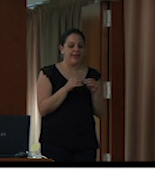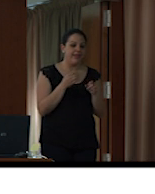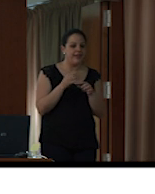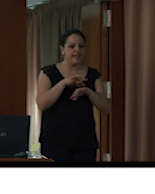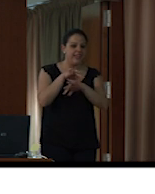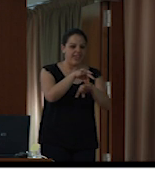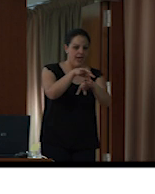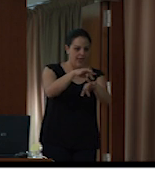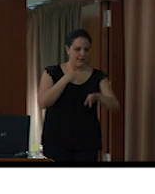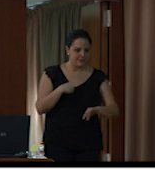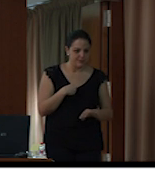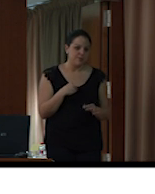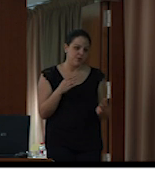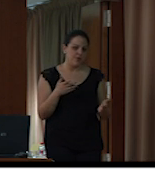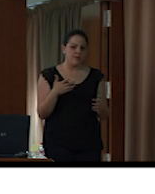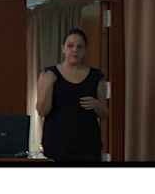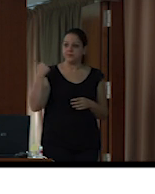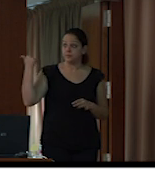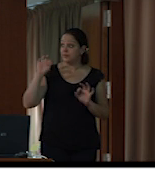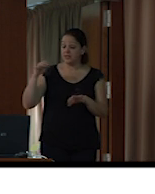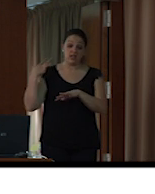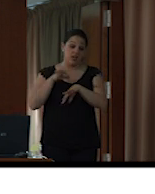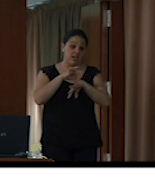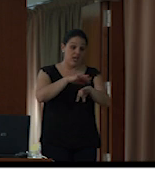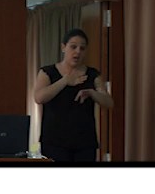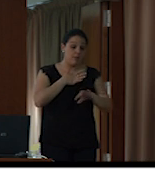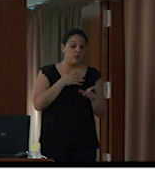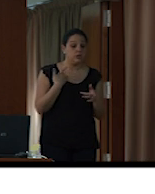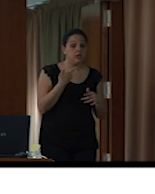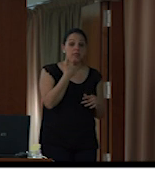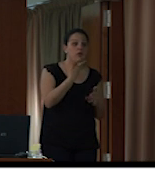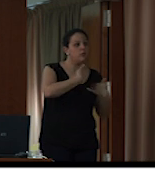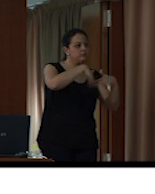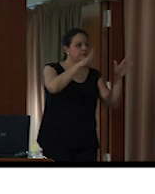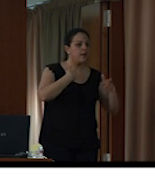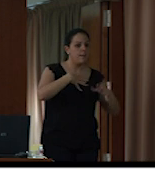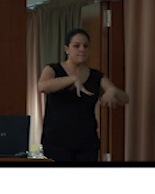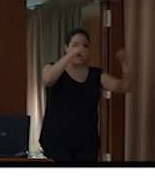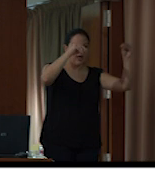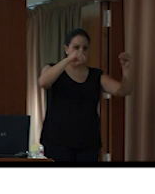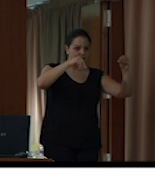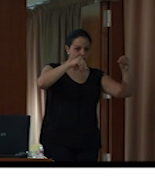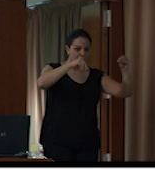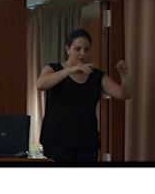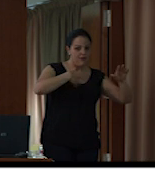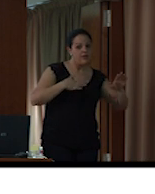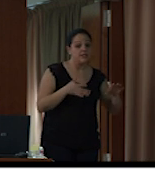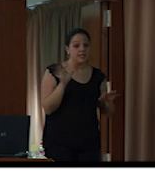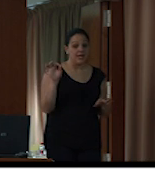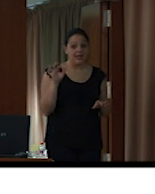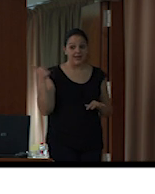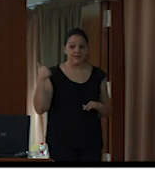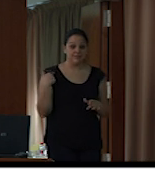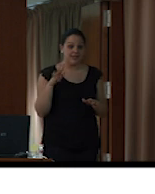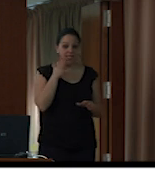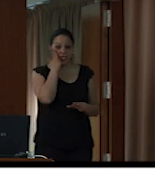Topkapi. Este señor nos dijo que viéramos el palacio, que luego nos recogía. Cuando salimos estaba ahí dormido, es nuestra guía de sueño, y espero